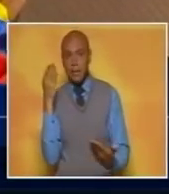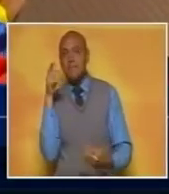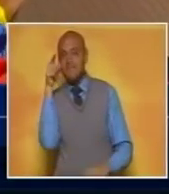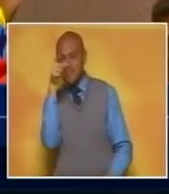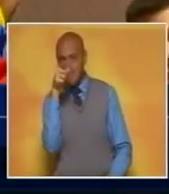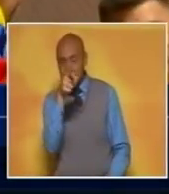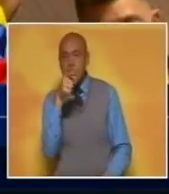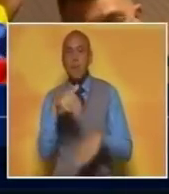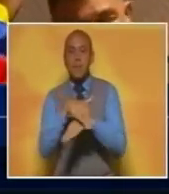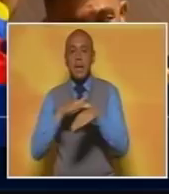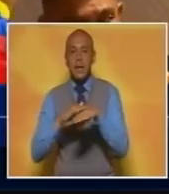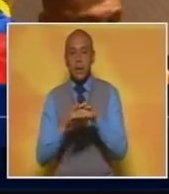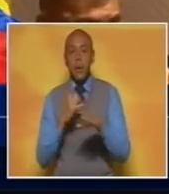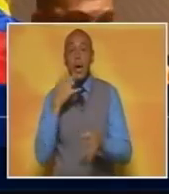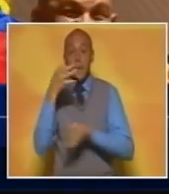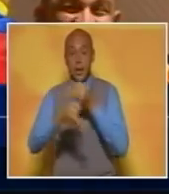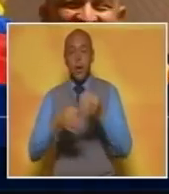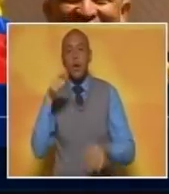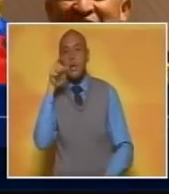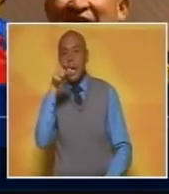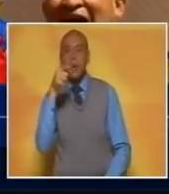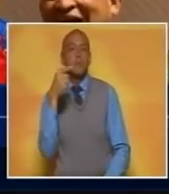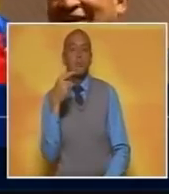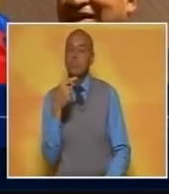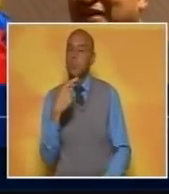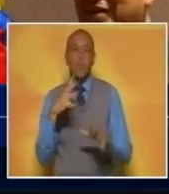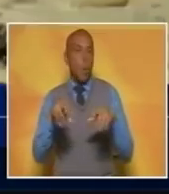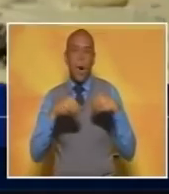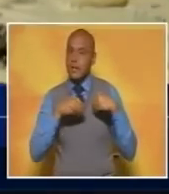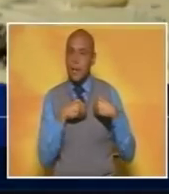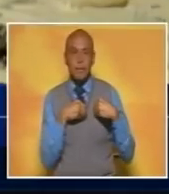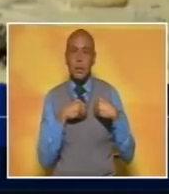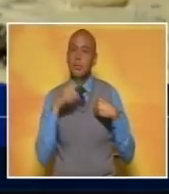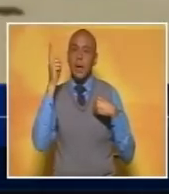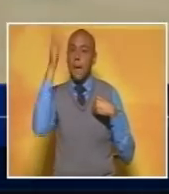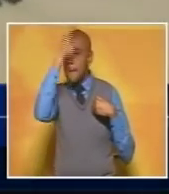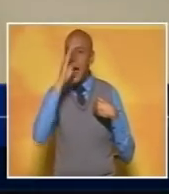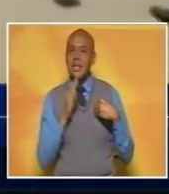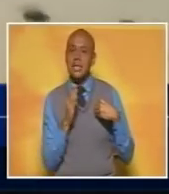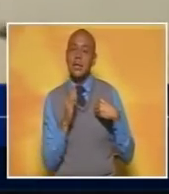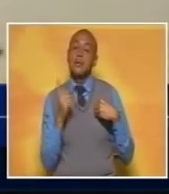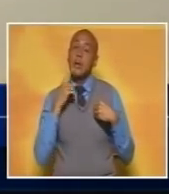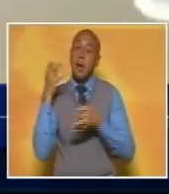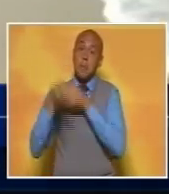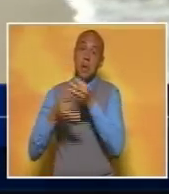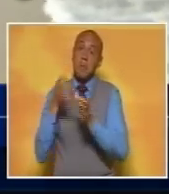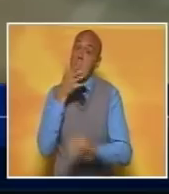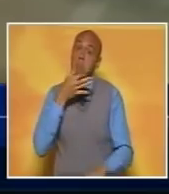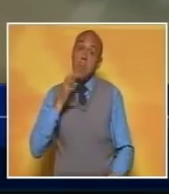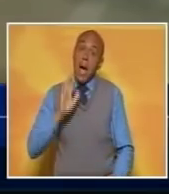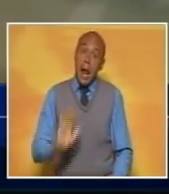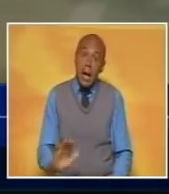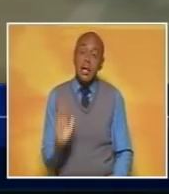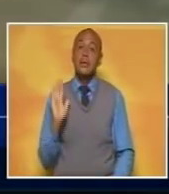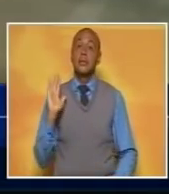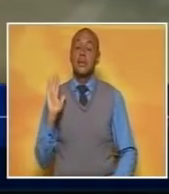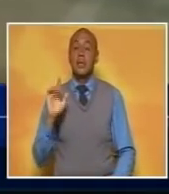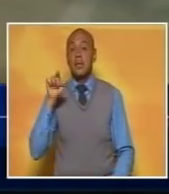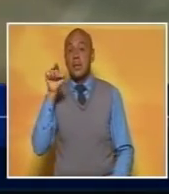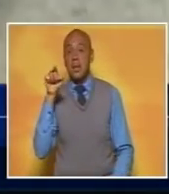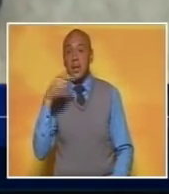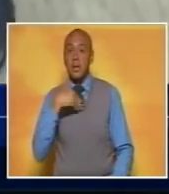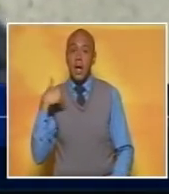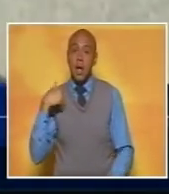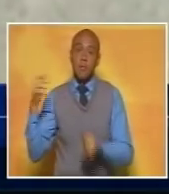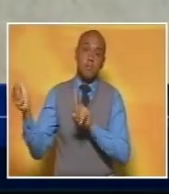red social Twitter las declaraciones, a su juicio, infundadas por parte de Brasil, cuyo objetivo, según recalcó, es profundizar las